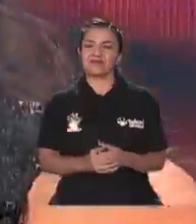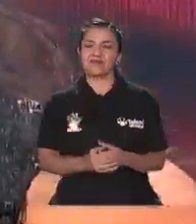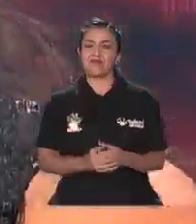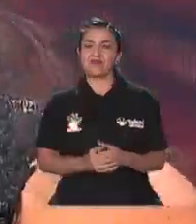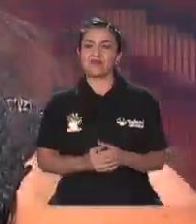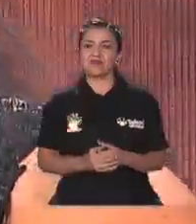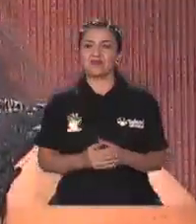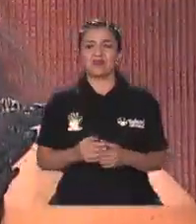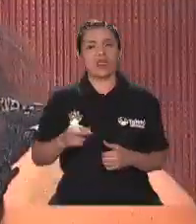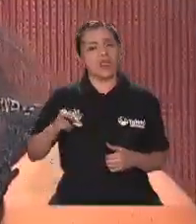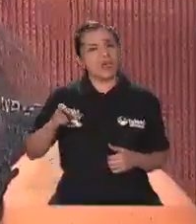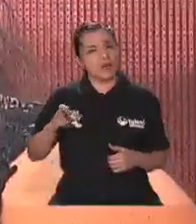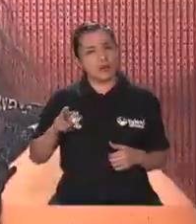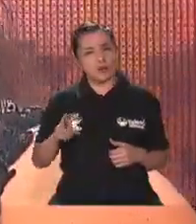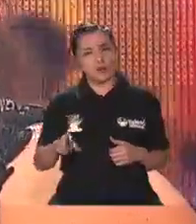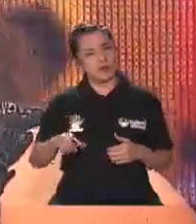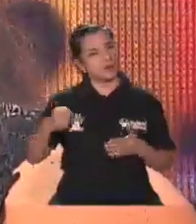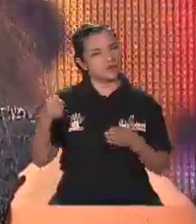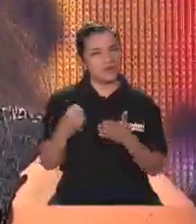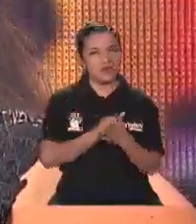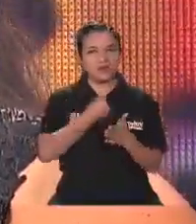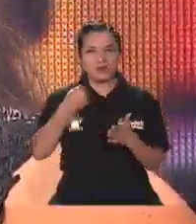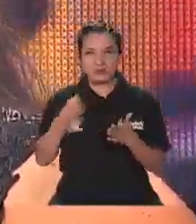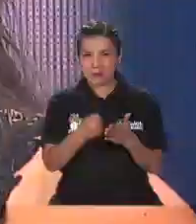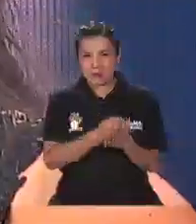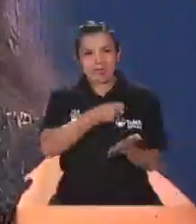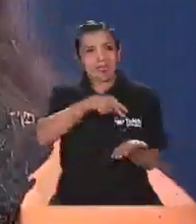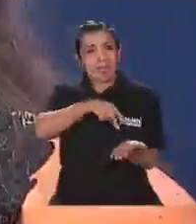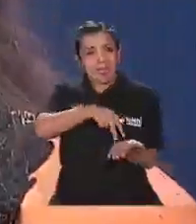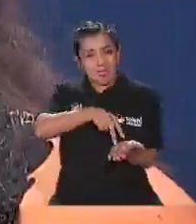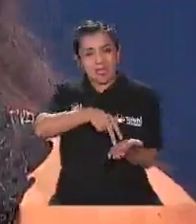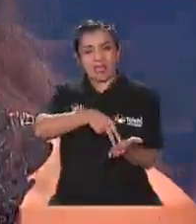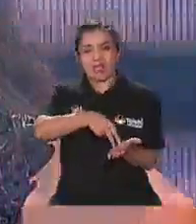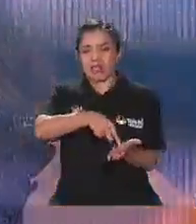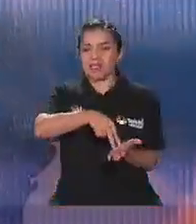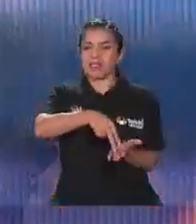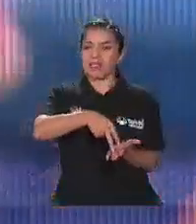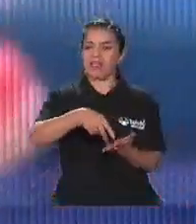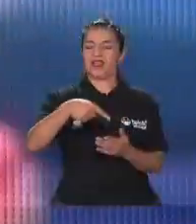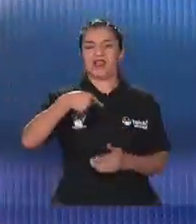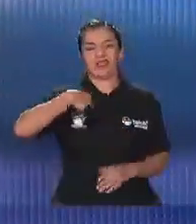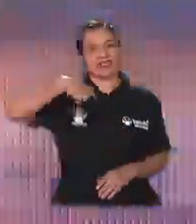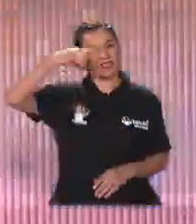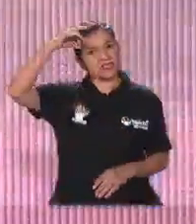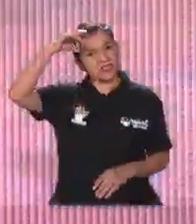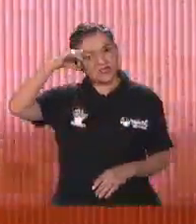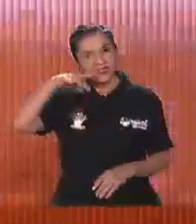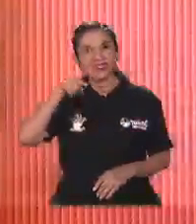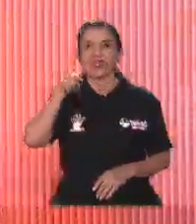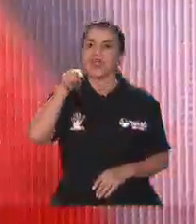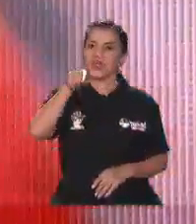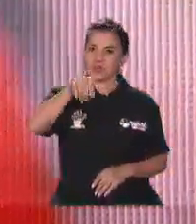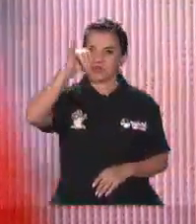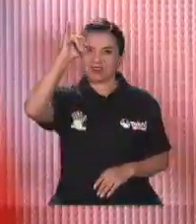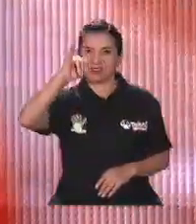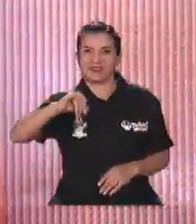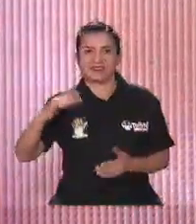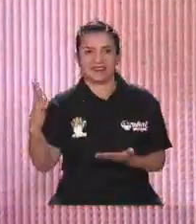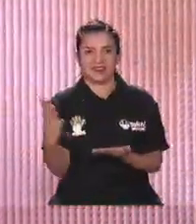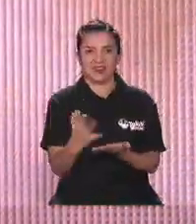por luchar, por caminar. Y yo sé que lo vas a